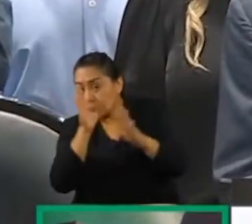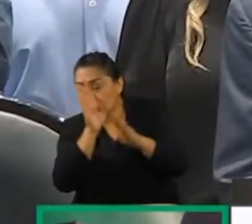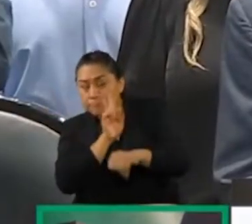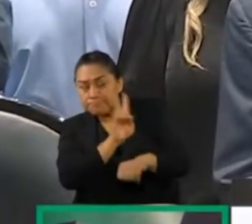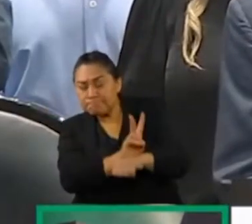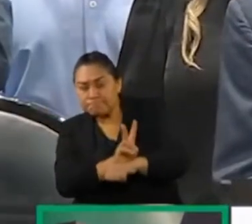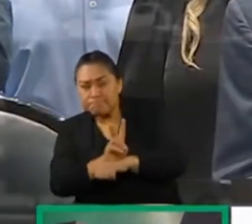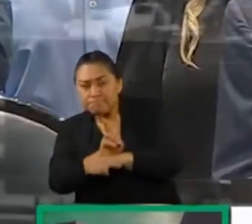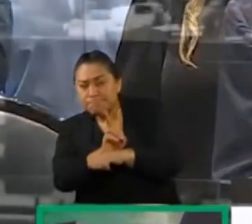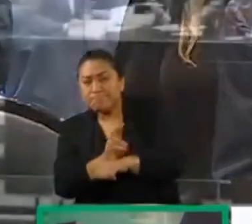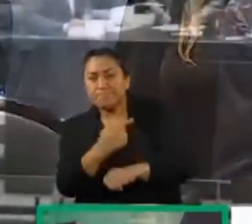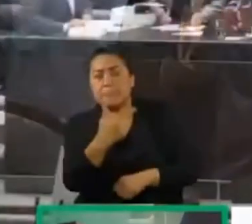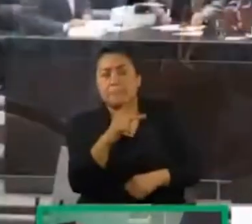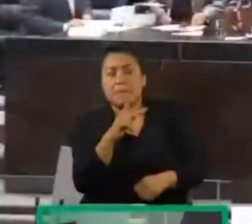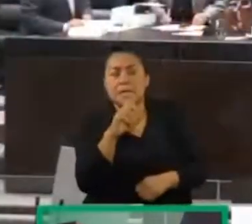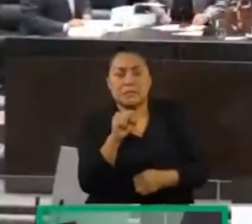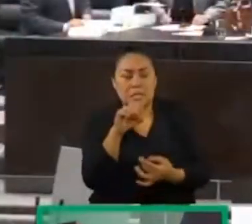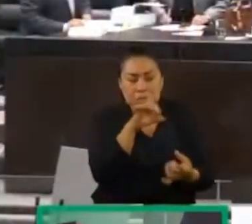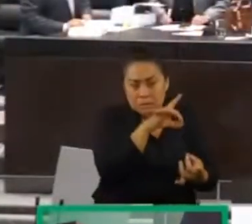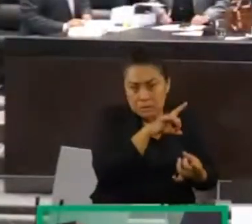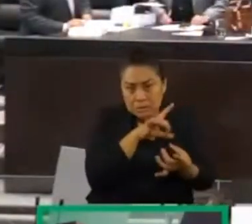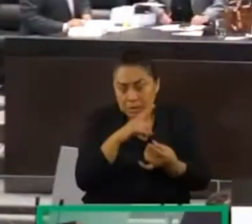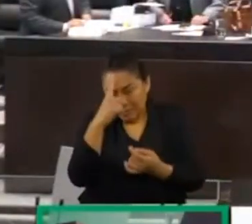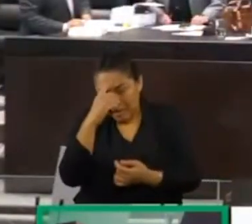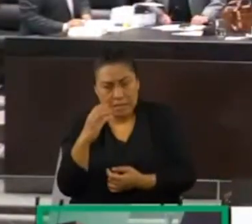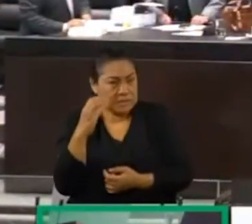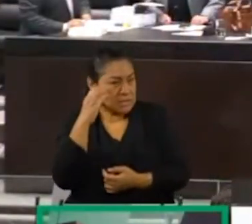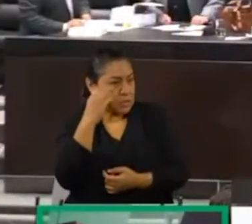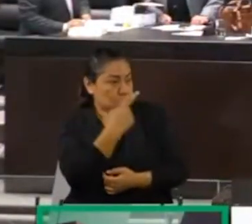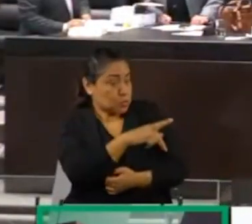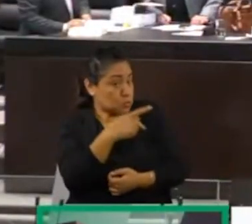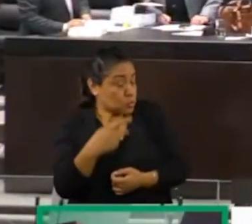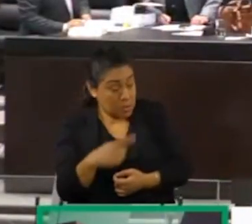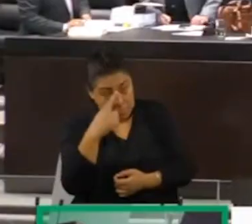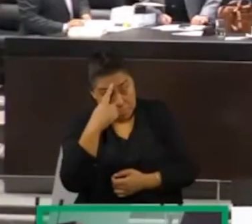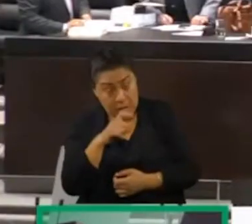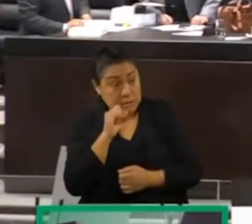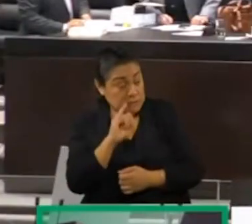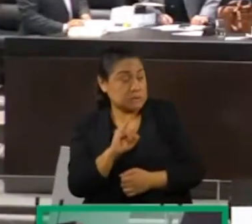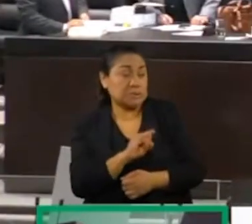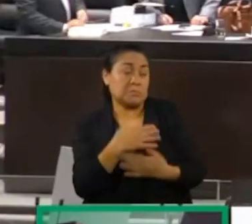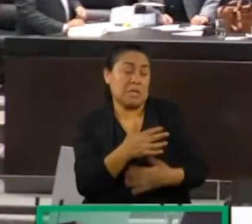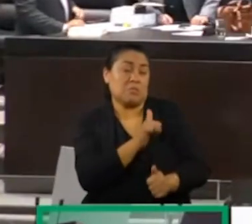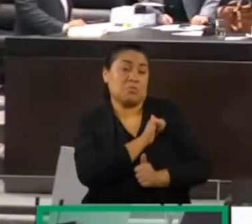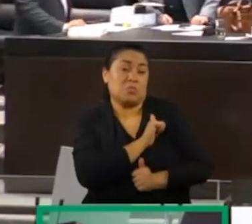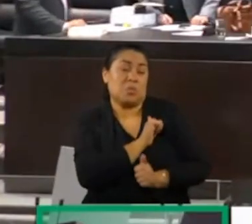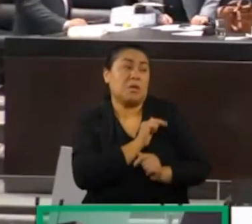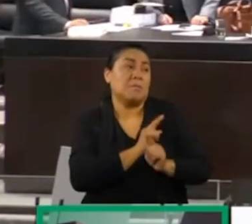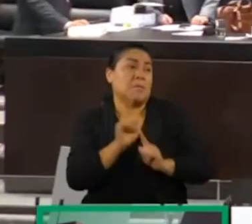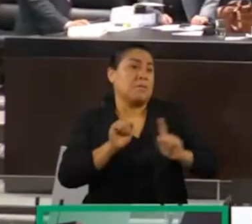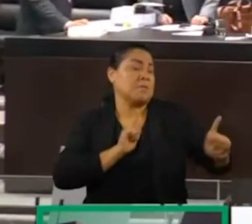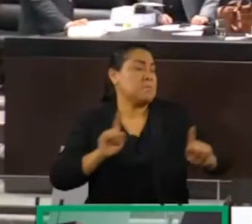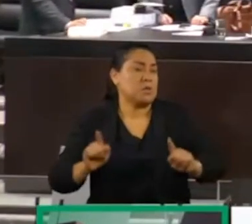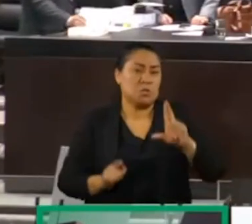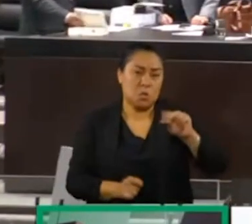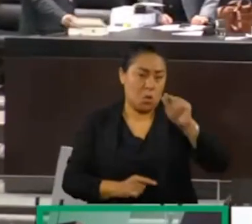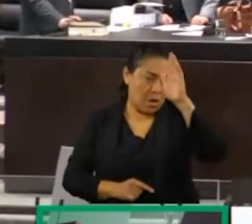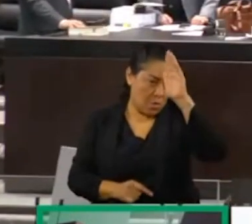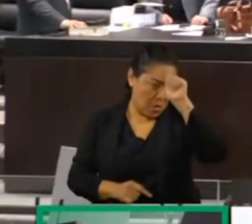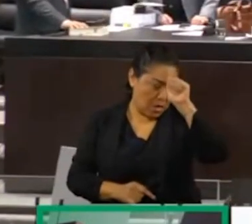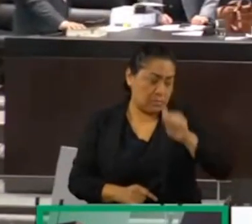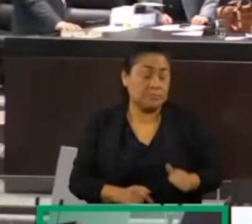celulares y con un GPS para la normalización de la militarización de nuestro país. Por su